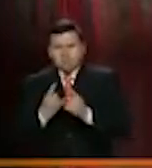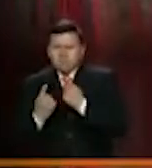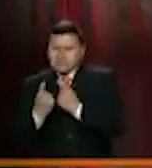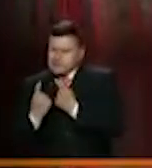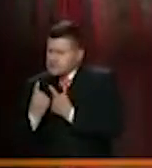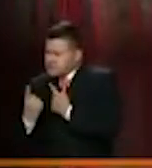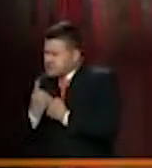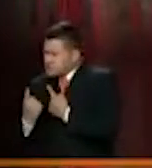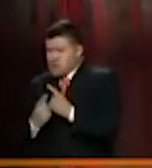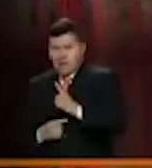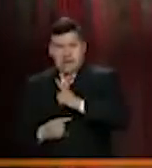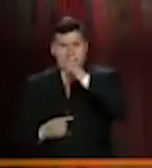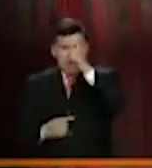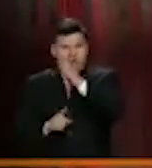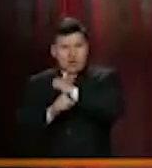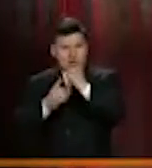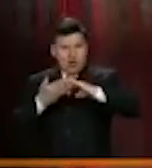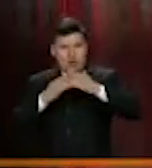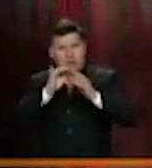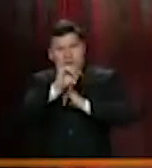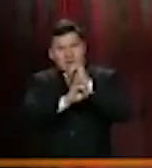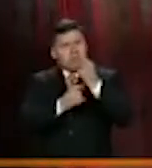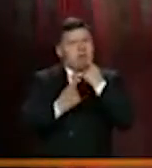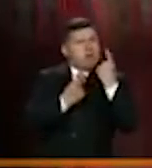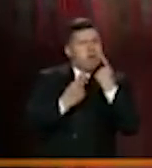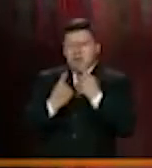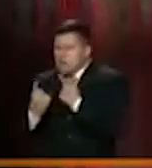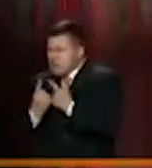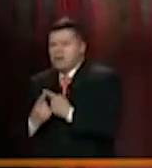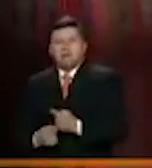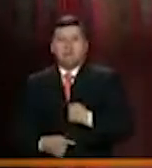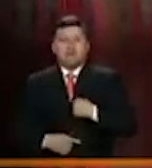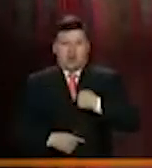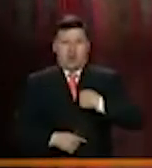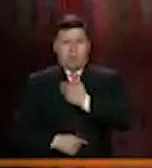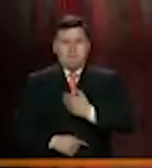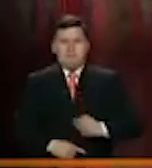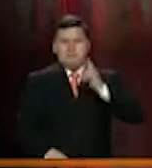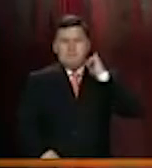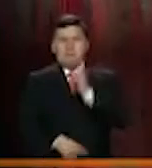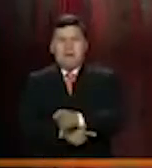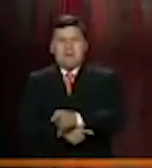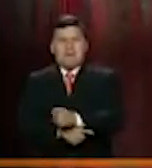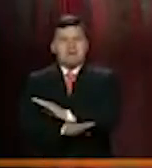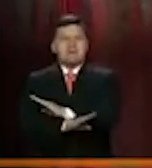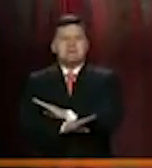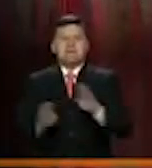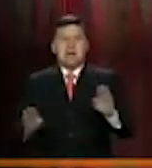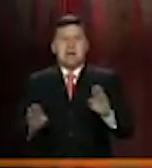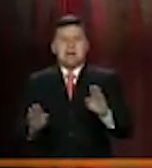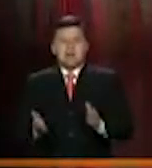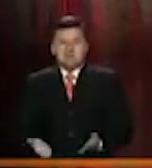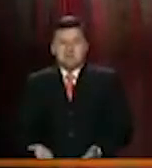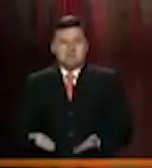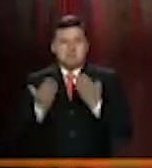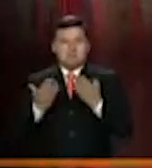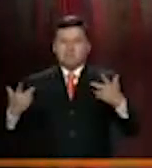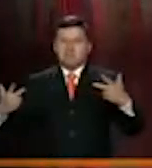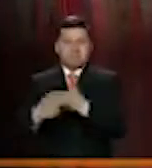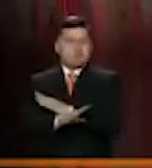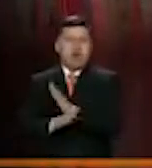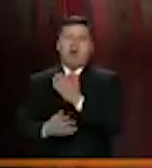líderes rebeldes el día siguiente del ataque que mató a 20 jóvenes estudiantes de una academia policial al igual que al presunto atacante